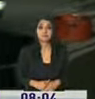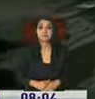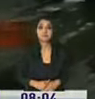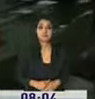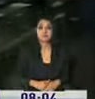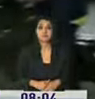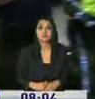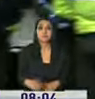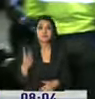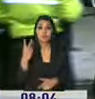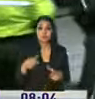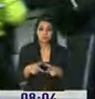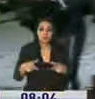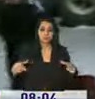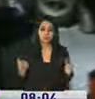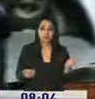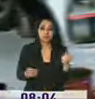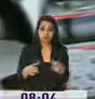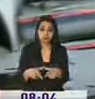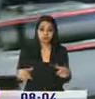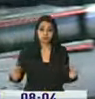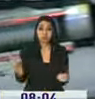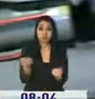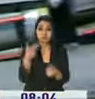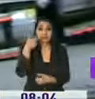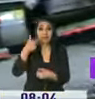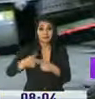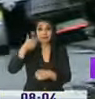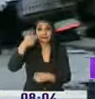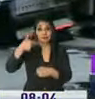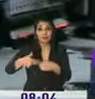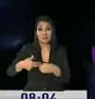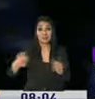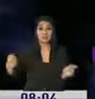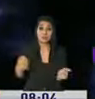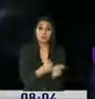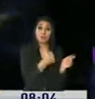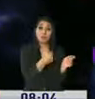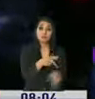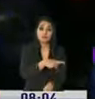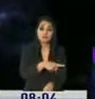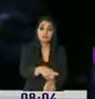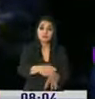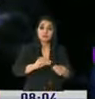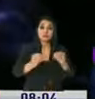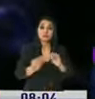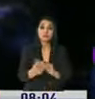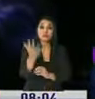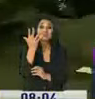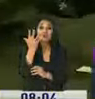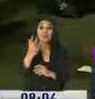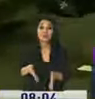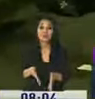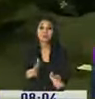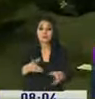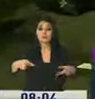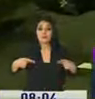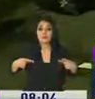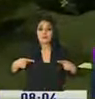Dos tráilers que transportaban diésel protagonizaron un aparatoso accidente desde el kilómetro 5 de la Ruta Viva. Será